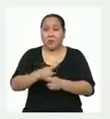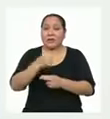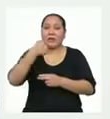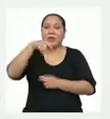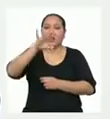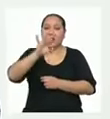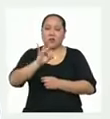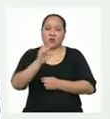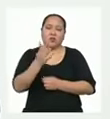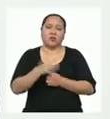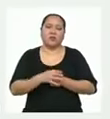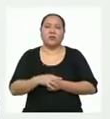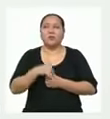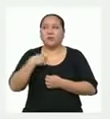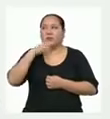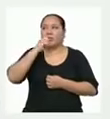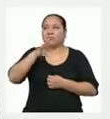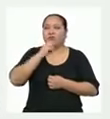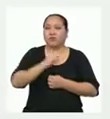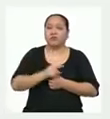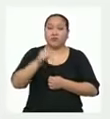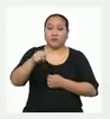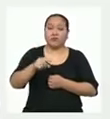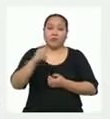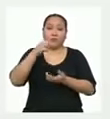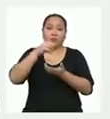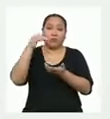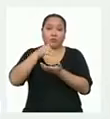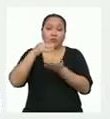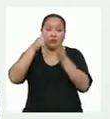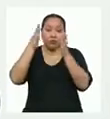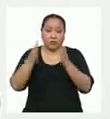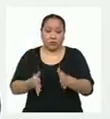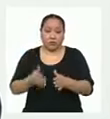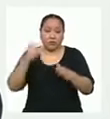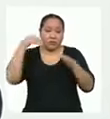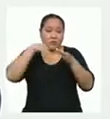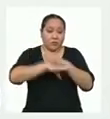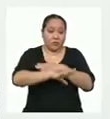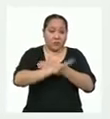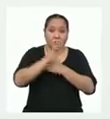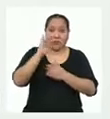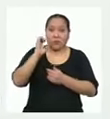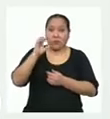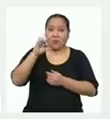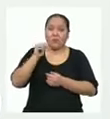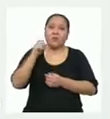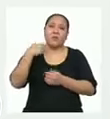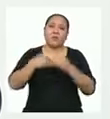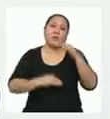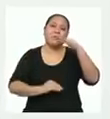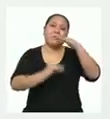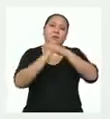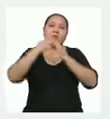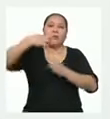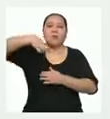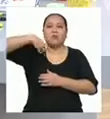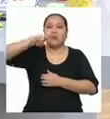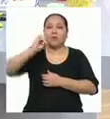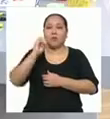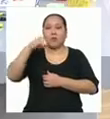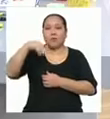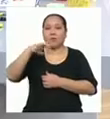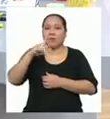Entonces, podemos decir que los estudiantes becados en la carrera de Gastronomía y Gestión Empresarial alcanzaron una nota promedio de